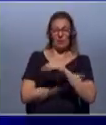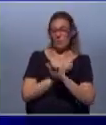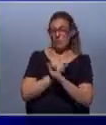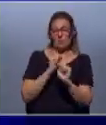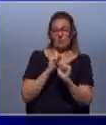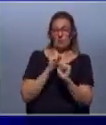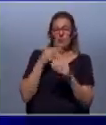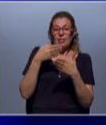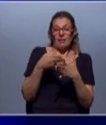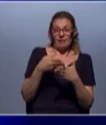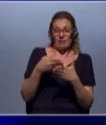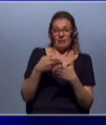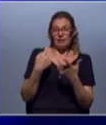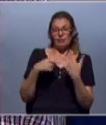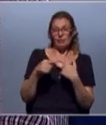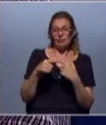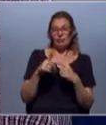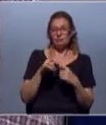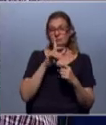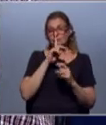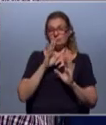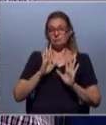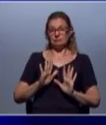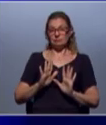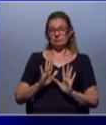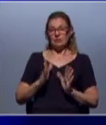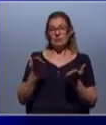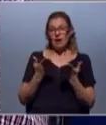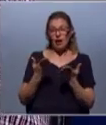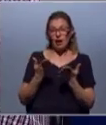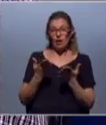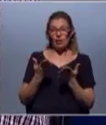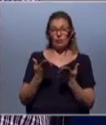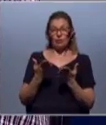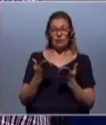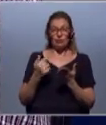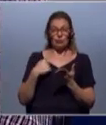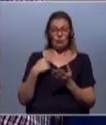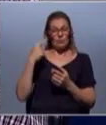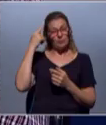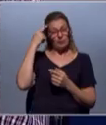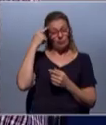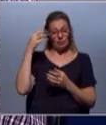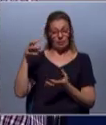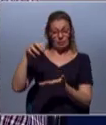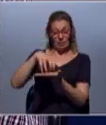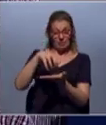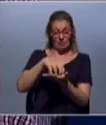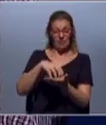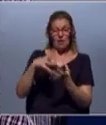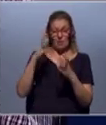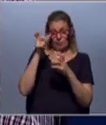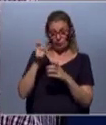impide entonces toca ganarme a la soberanía popular y ahora yo lo que va a pasar ahora es que yo creo que los habitantes de esas localidades